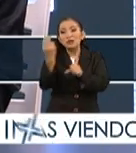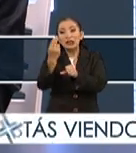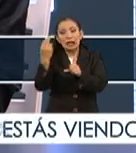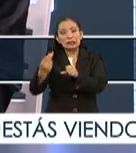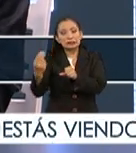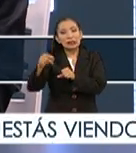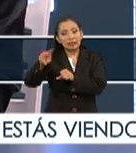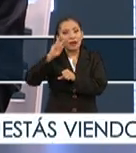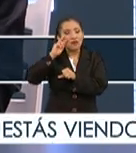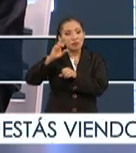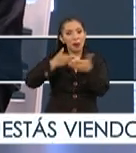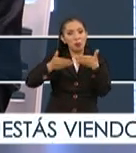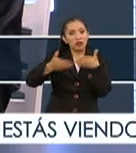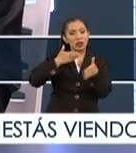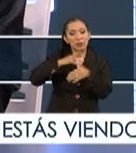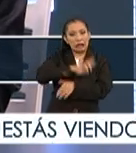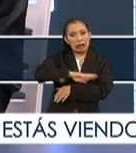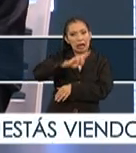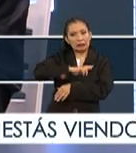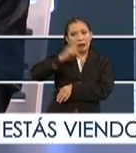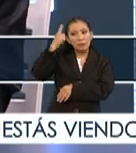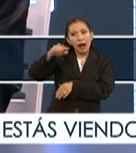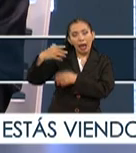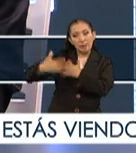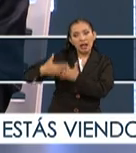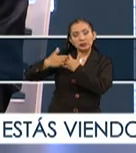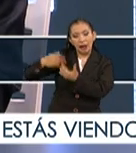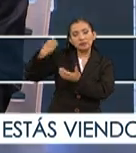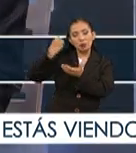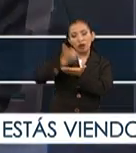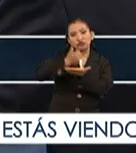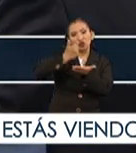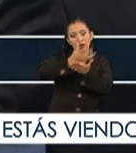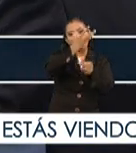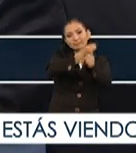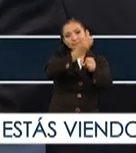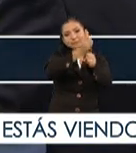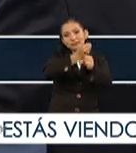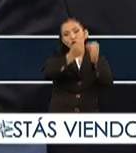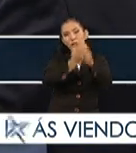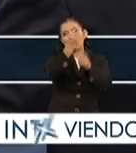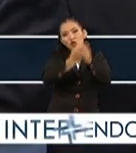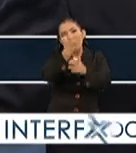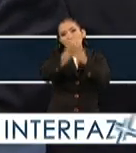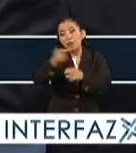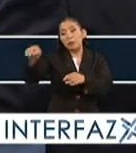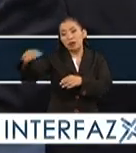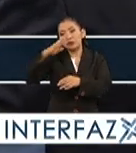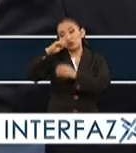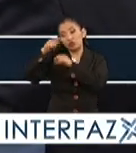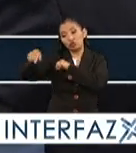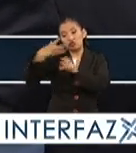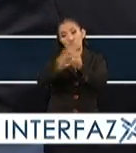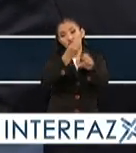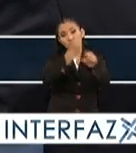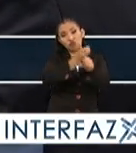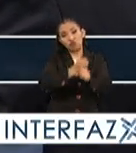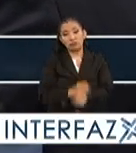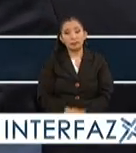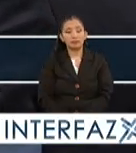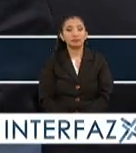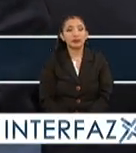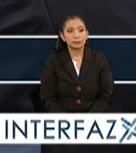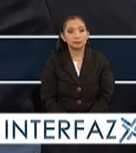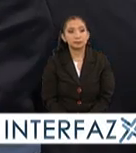estos esquemas modernos de arrendamiento para que se puedan estar actualizando constantemente y sean los proveedores los responsables de mantener esa actualización.